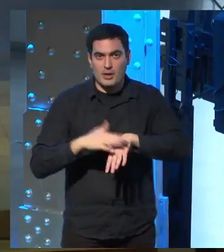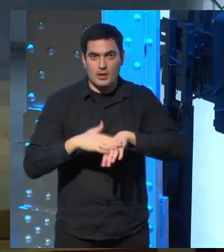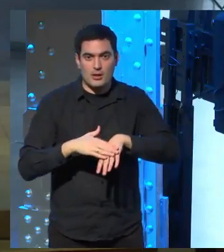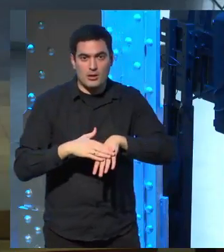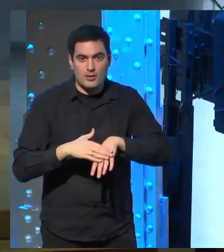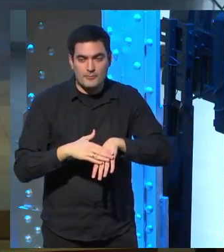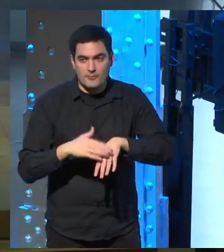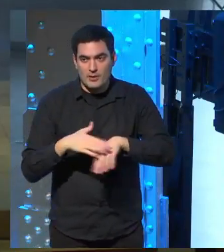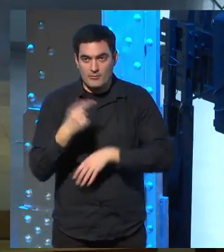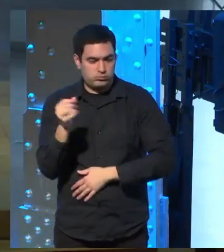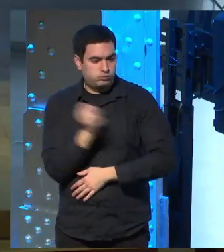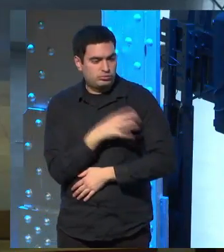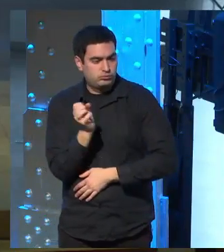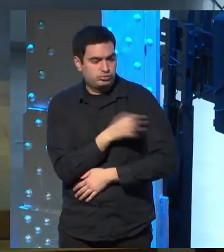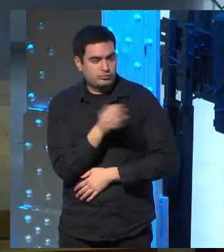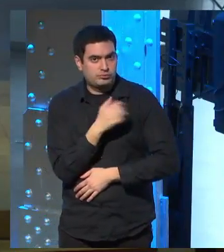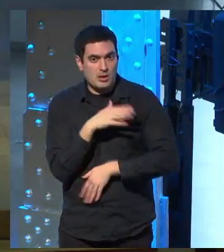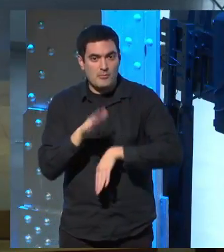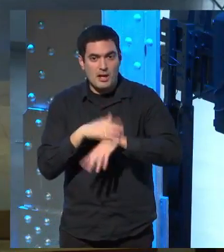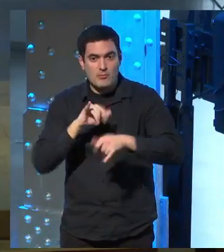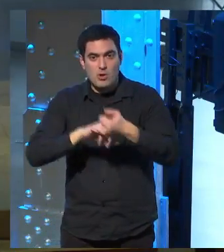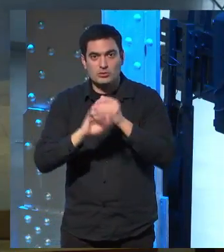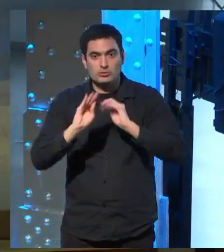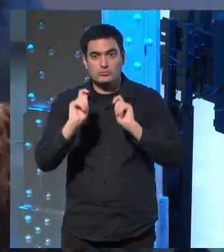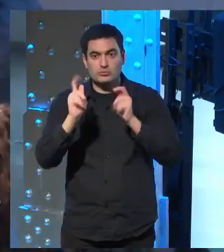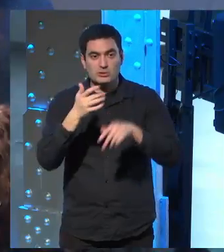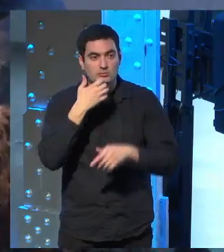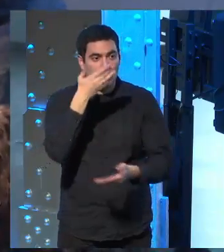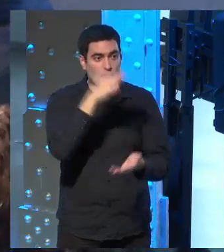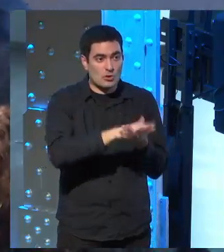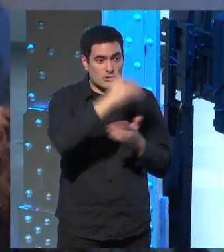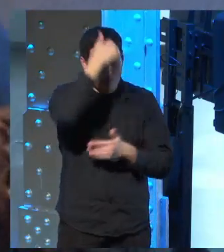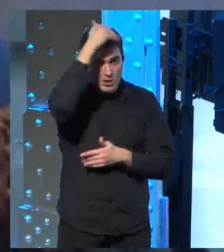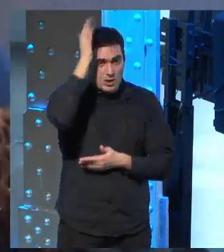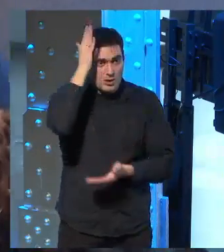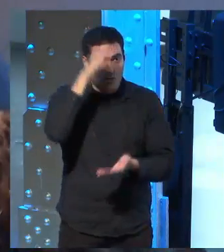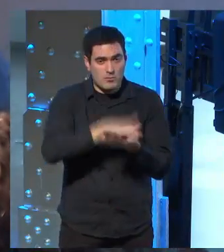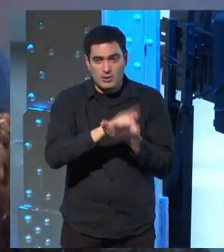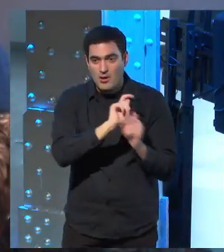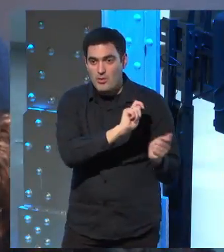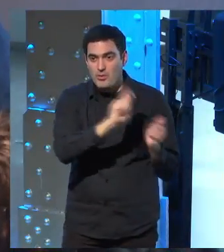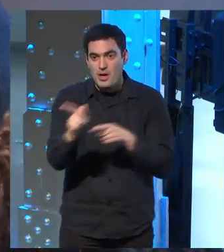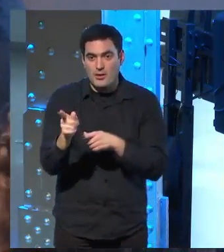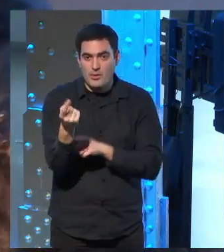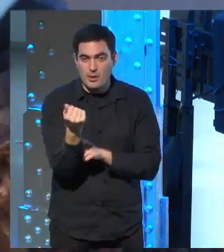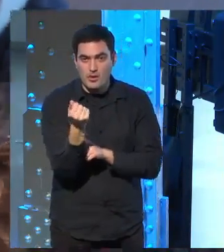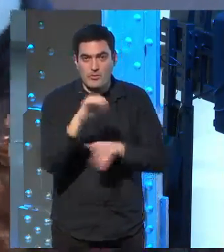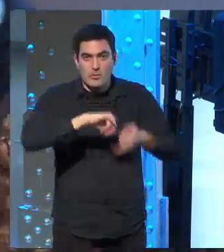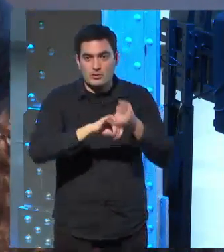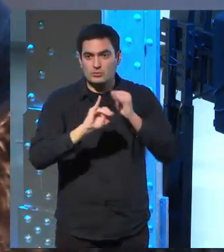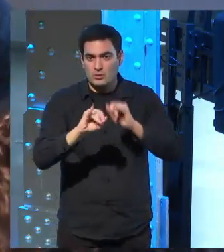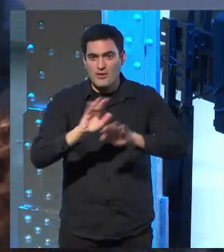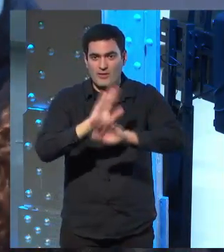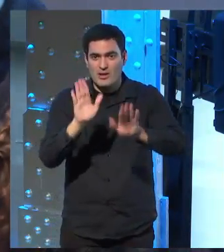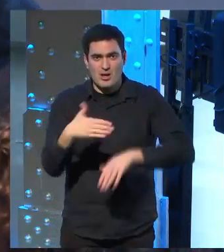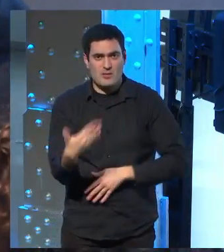como una fuente de ingresos para su mujer cuando él falte, ¿no? Cosa que tampoco pasa nada. Te quiero decir que todos los